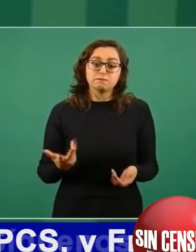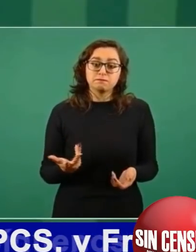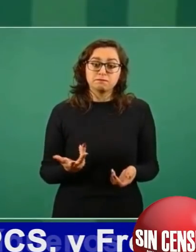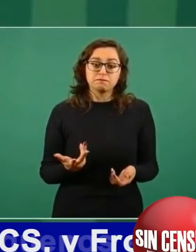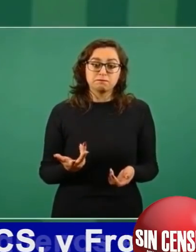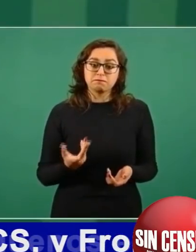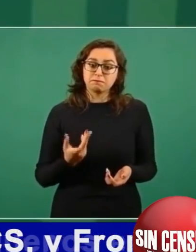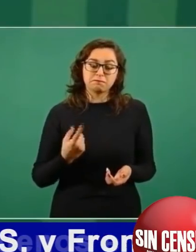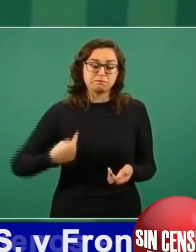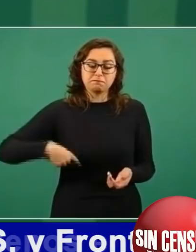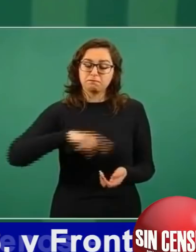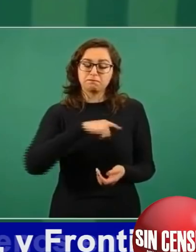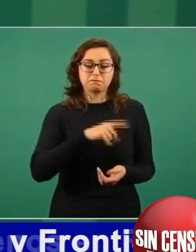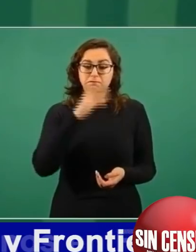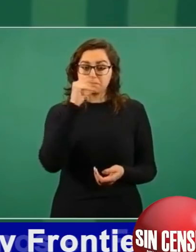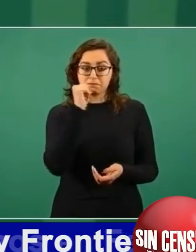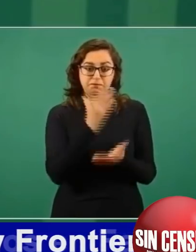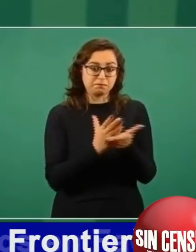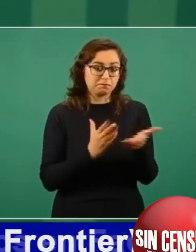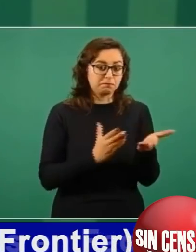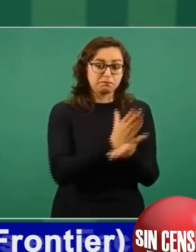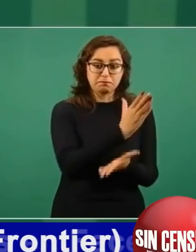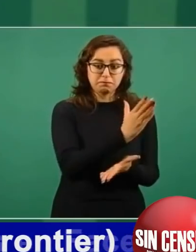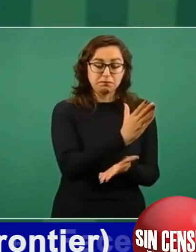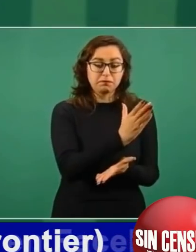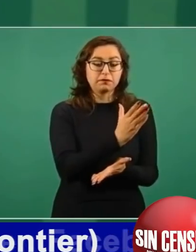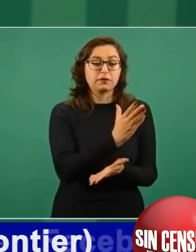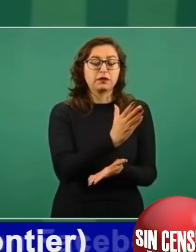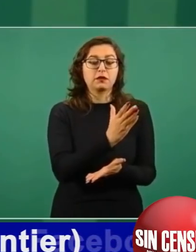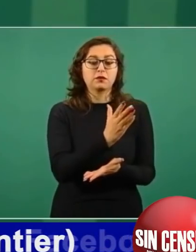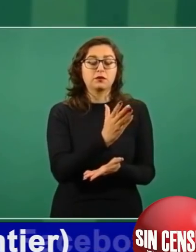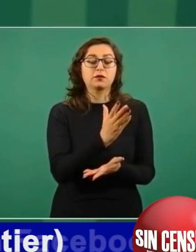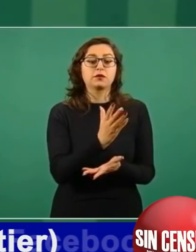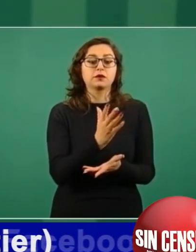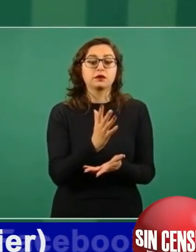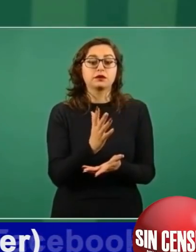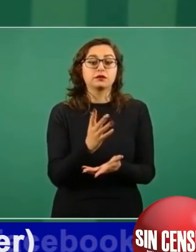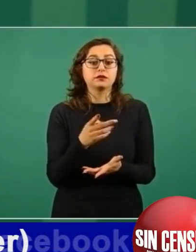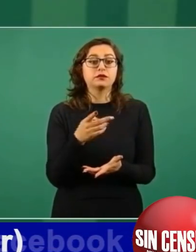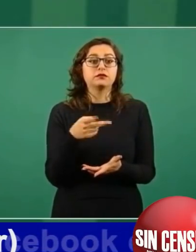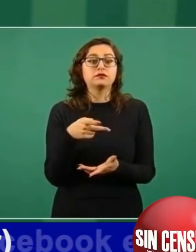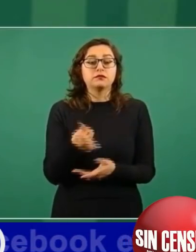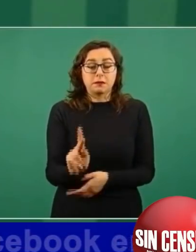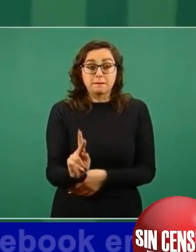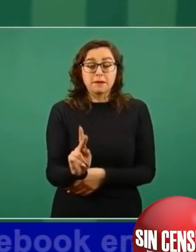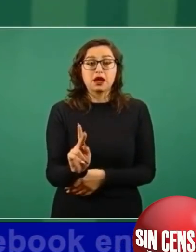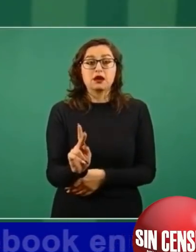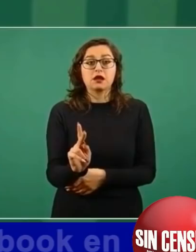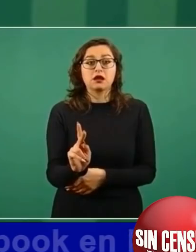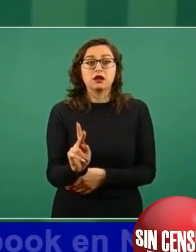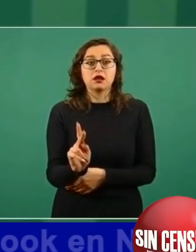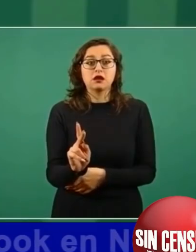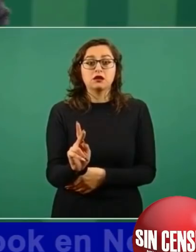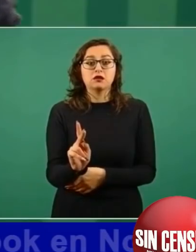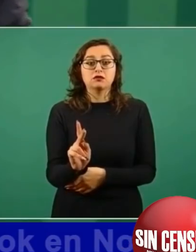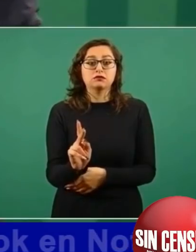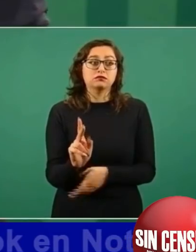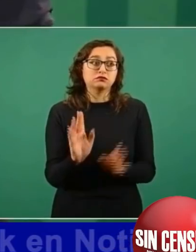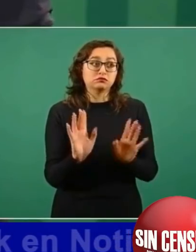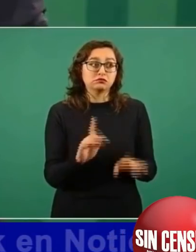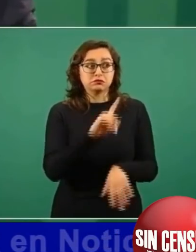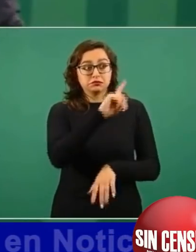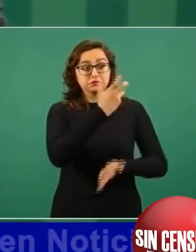no inmiscuirnos y garantizar que ellos